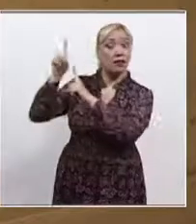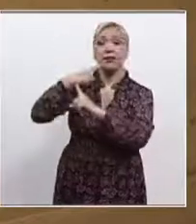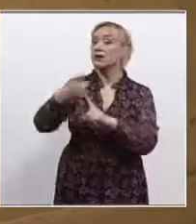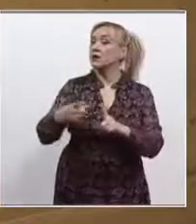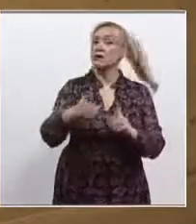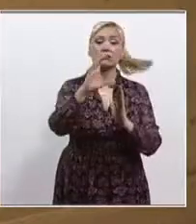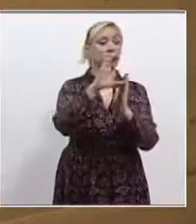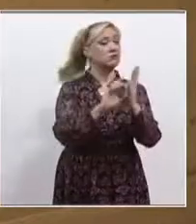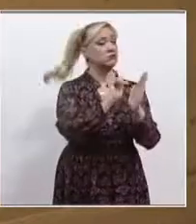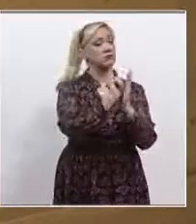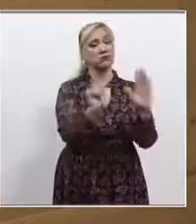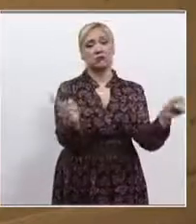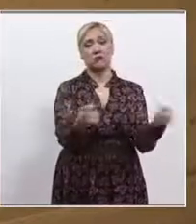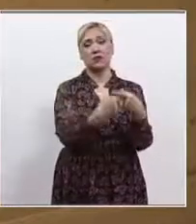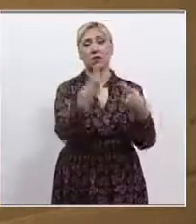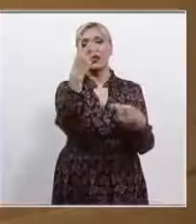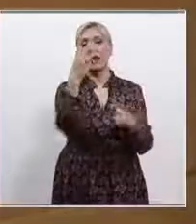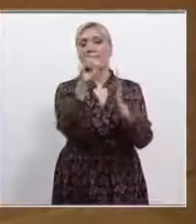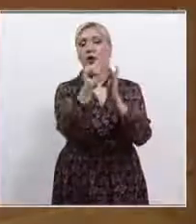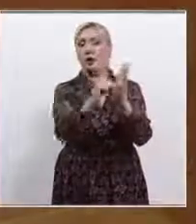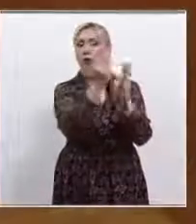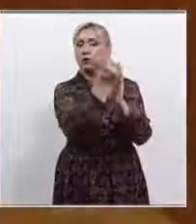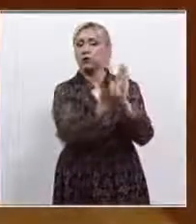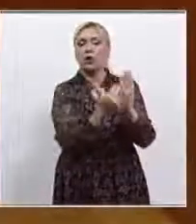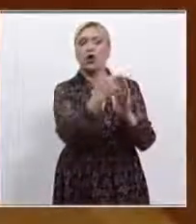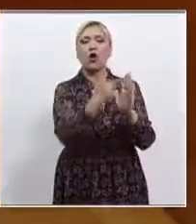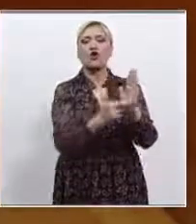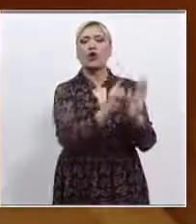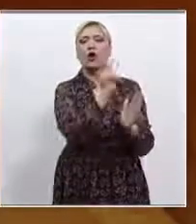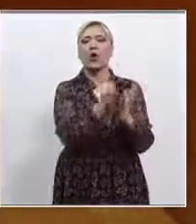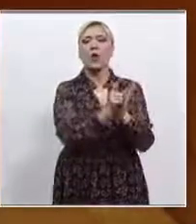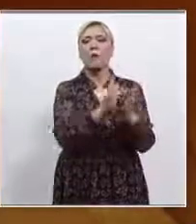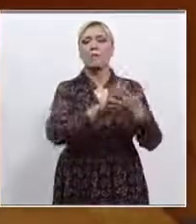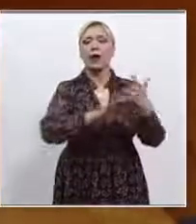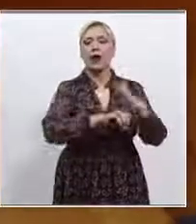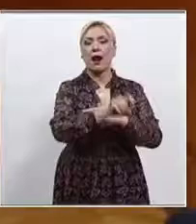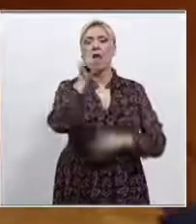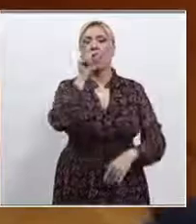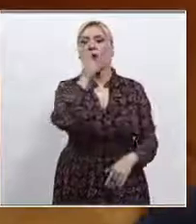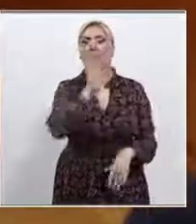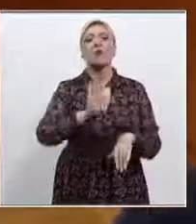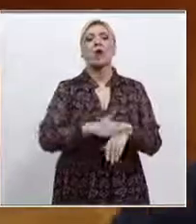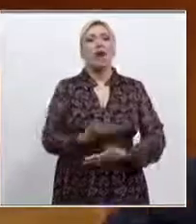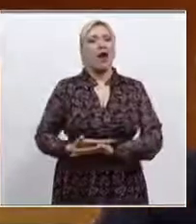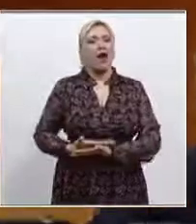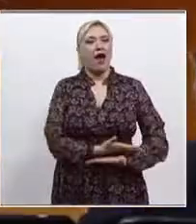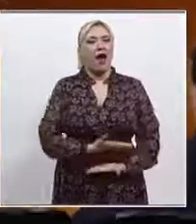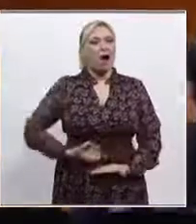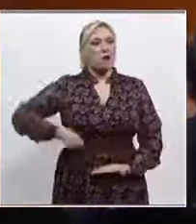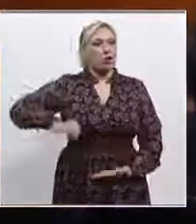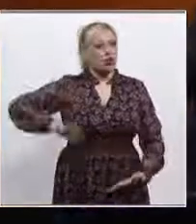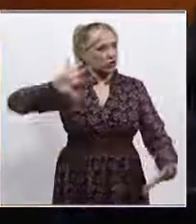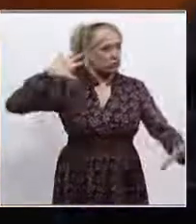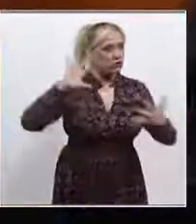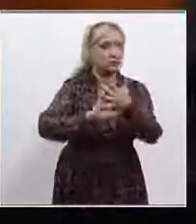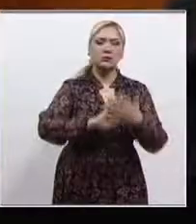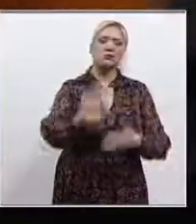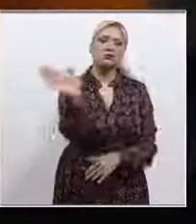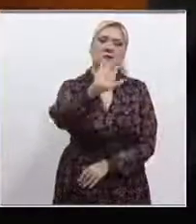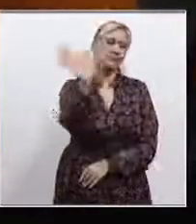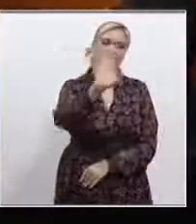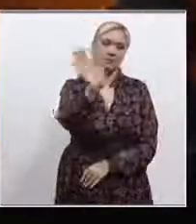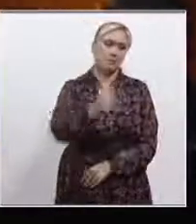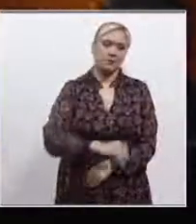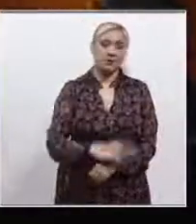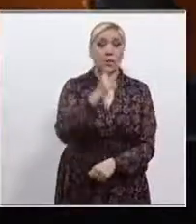3 artículos del Código Penal del Estado de Aguascalientes que tipificaban el delito de aborto doloso, mismo que sancionaba con pena de